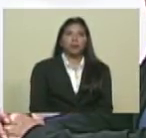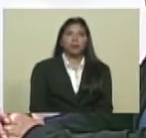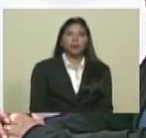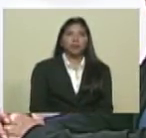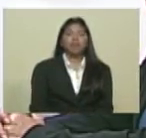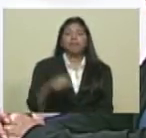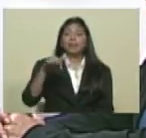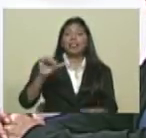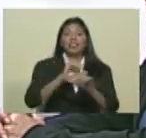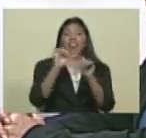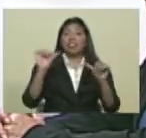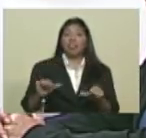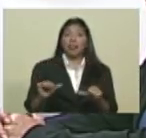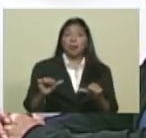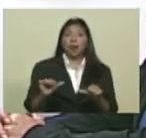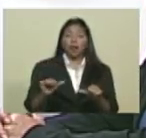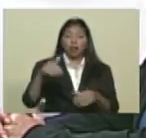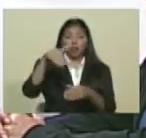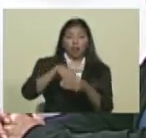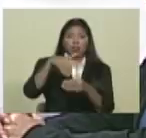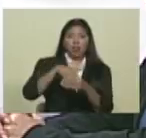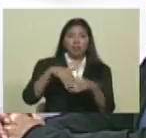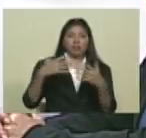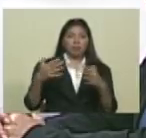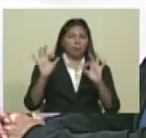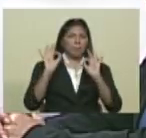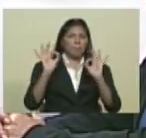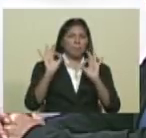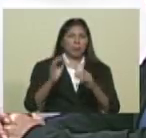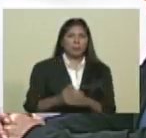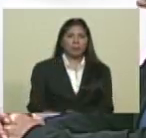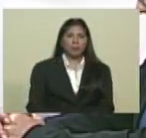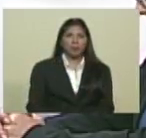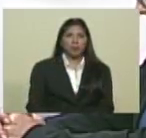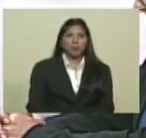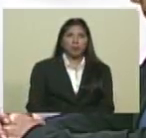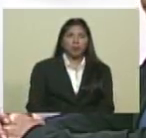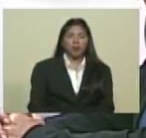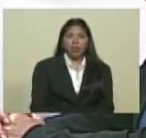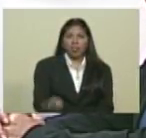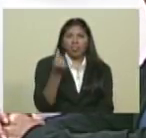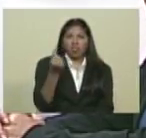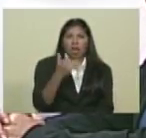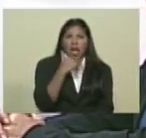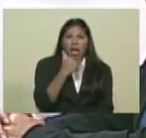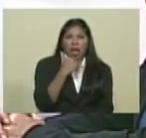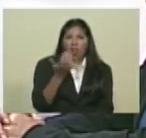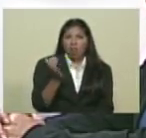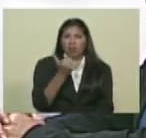Este sistema electoral, al pelo, pues. No ha habido un solo incidente.